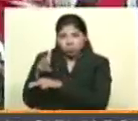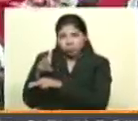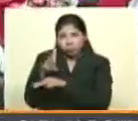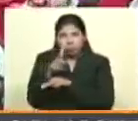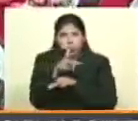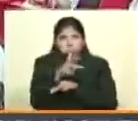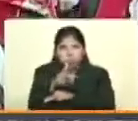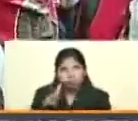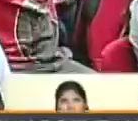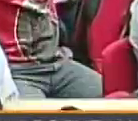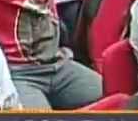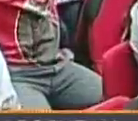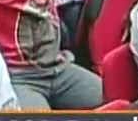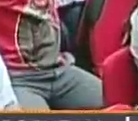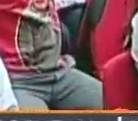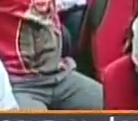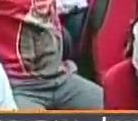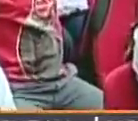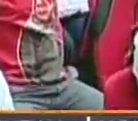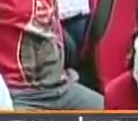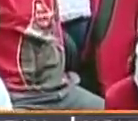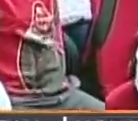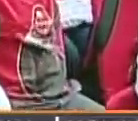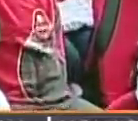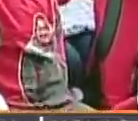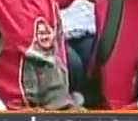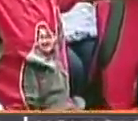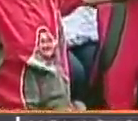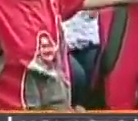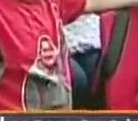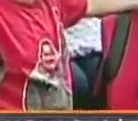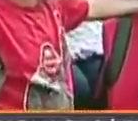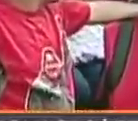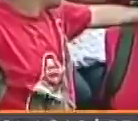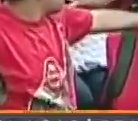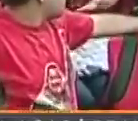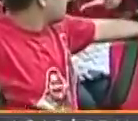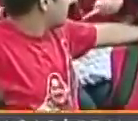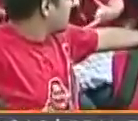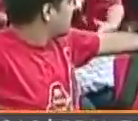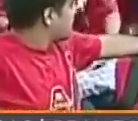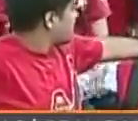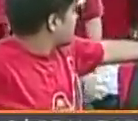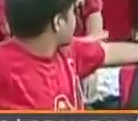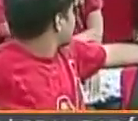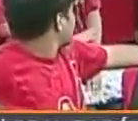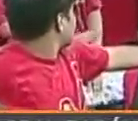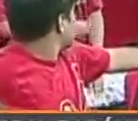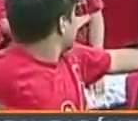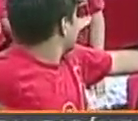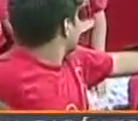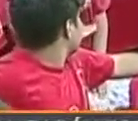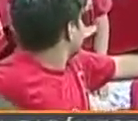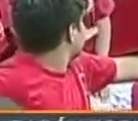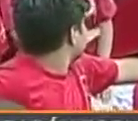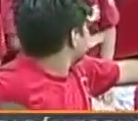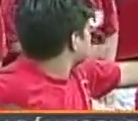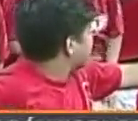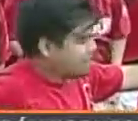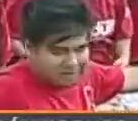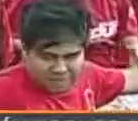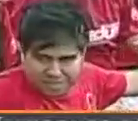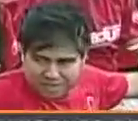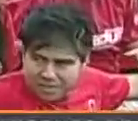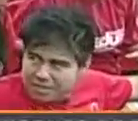pueblo venezolano continúa participando masivamente en esta convocatoria realizada por el